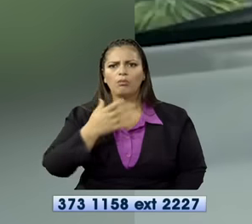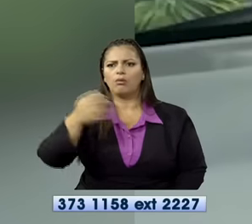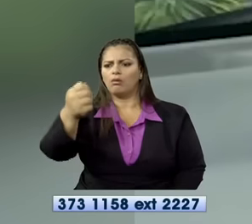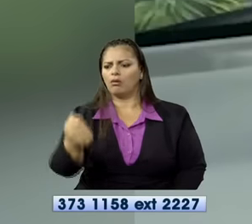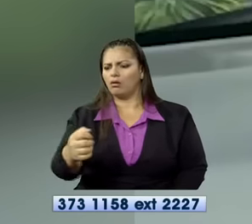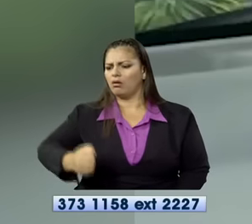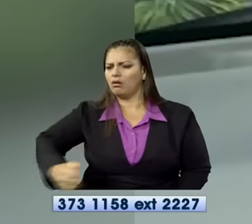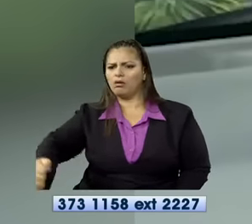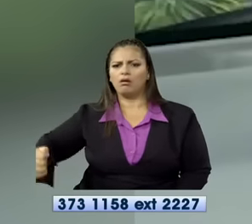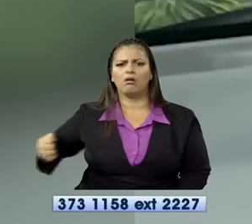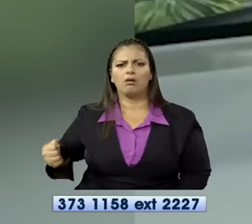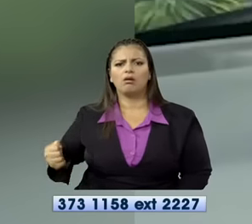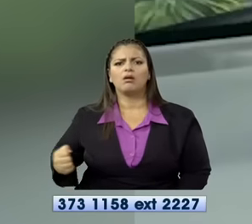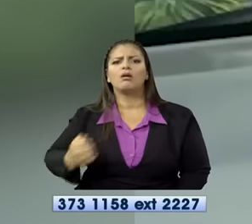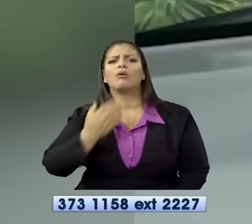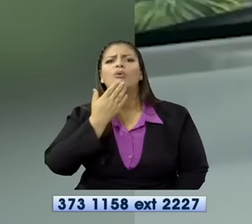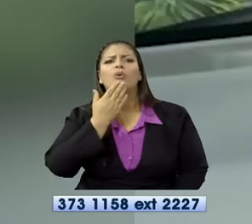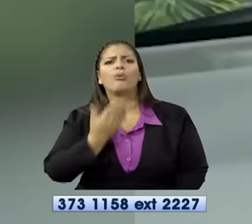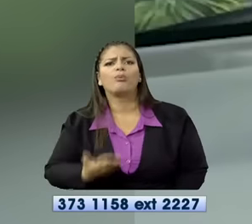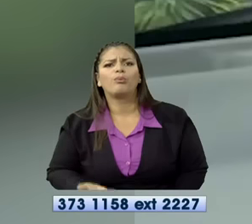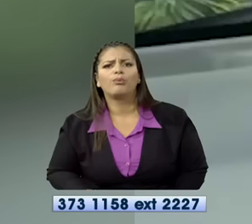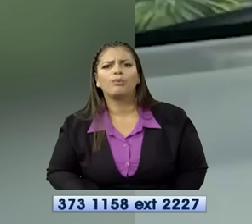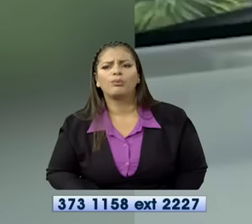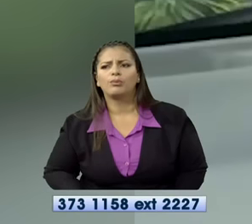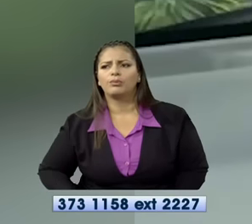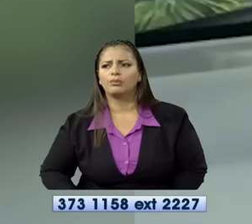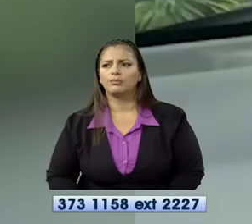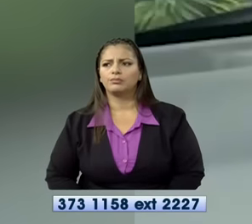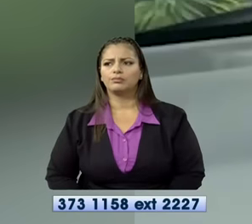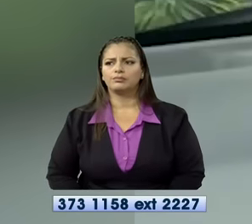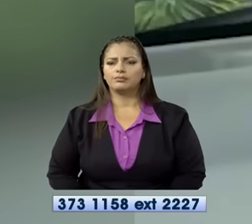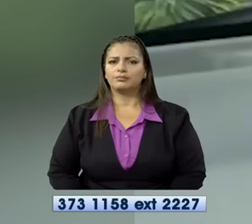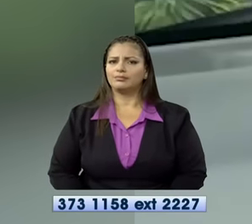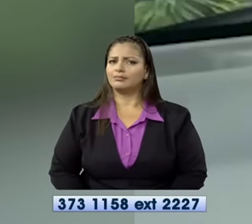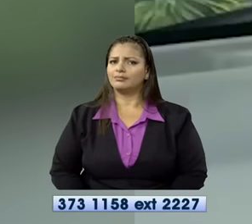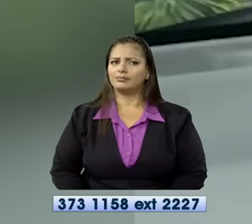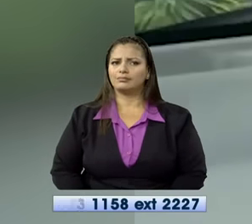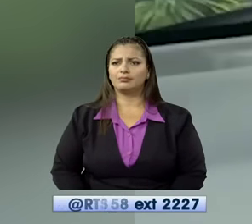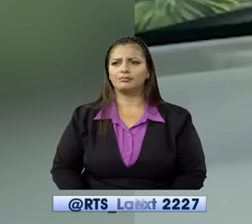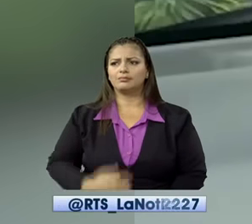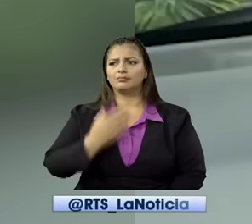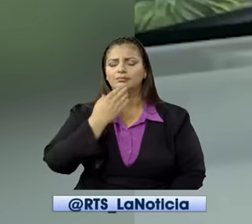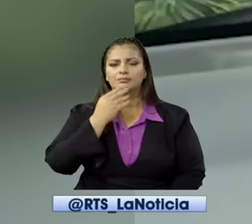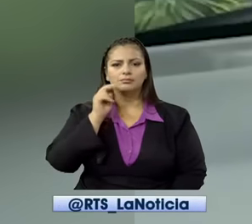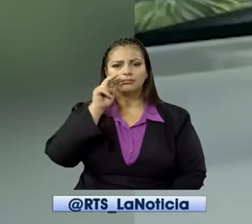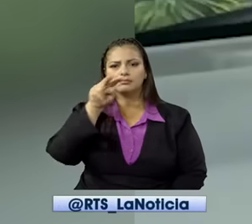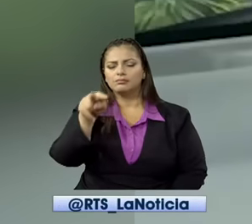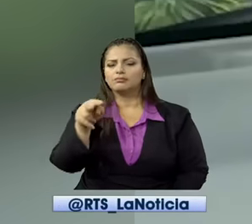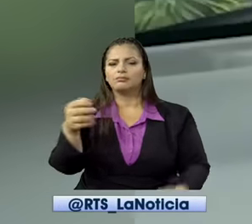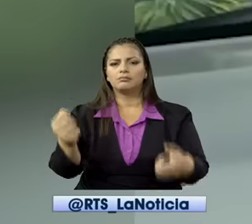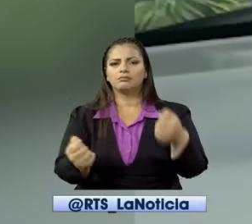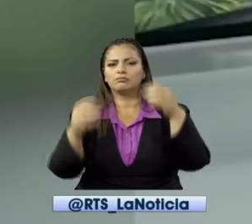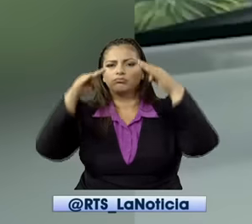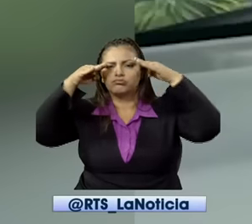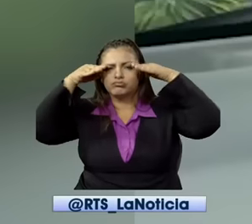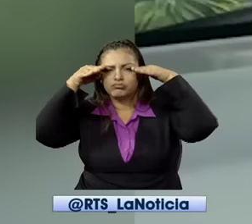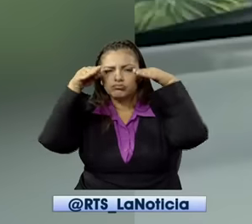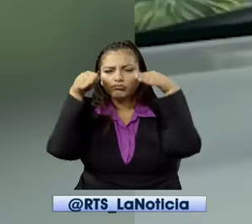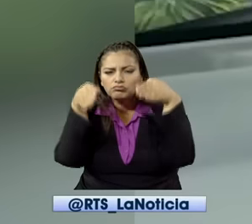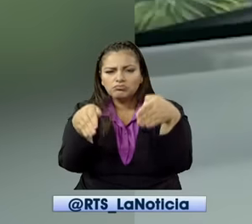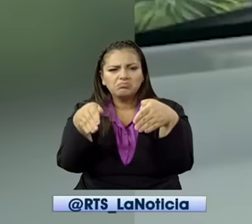meter cambio por supuesto hace las dos cosas le resta cidad de maniobra de visibilidad de